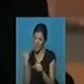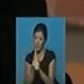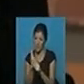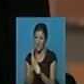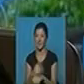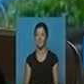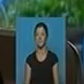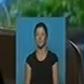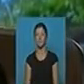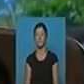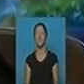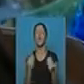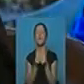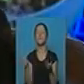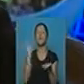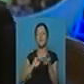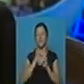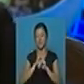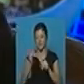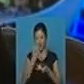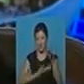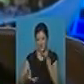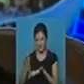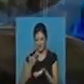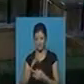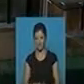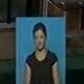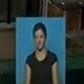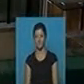Tenemos mucha más información para compartir con ustedes.